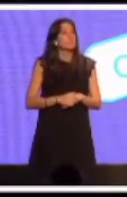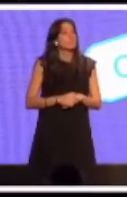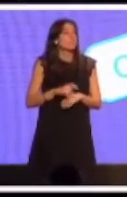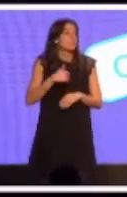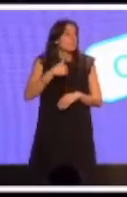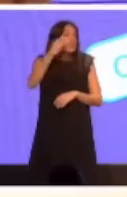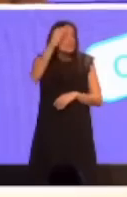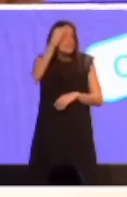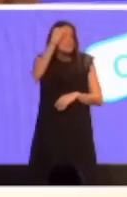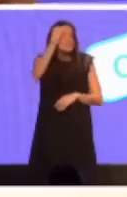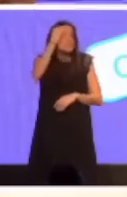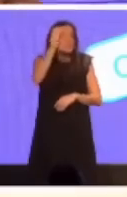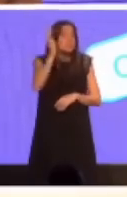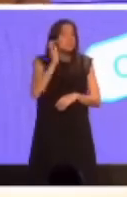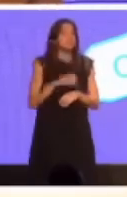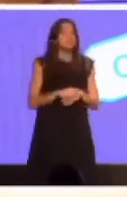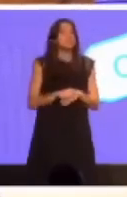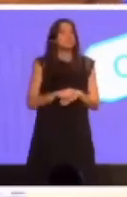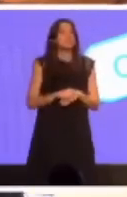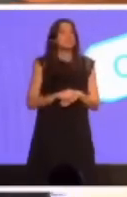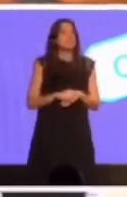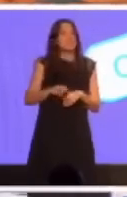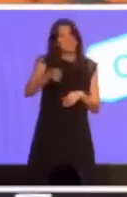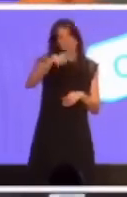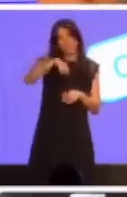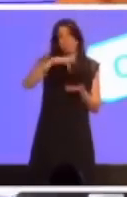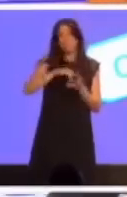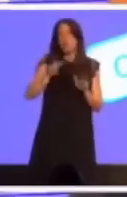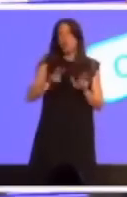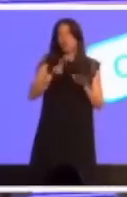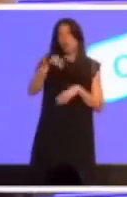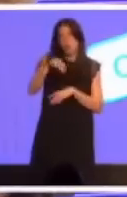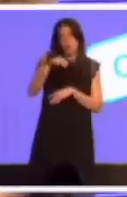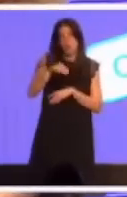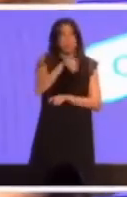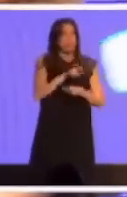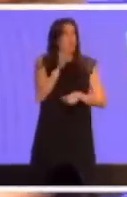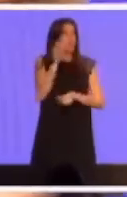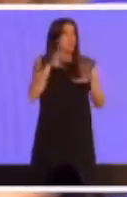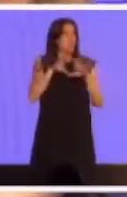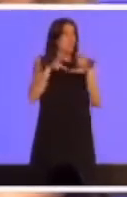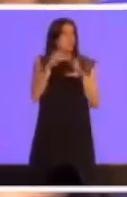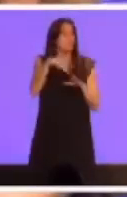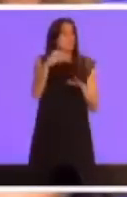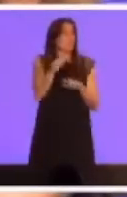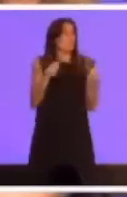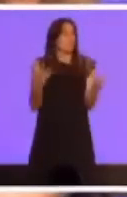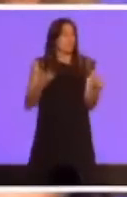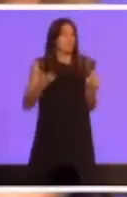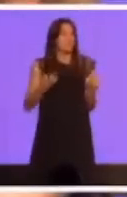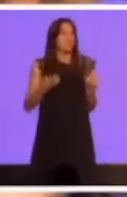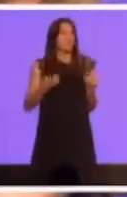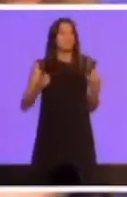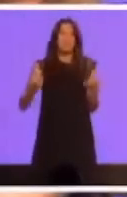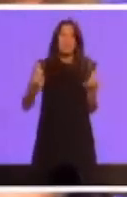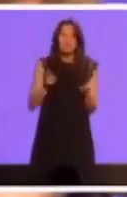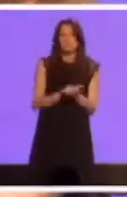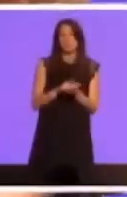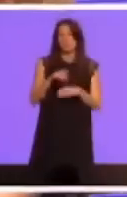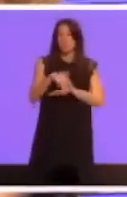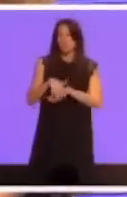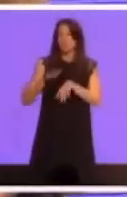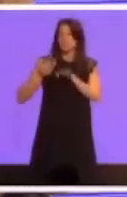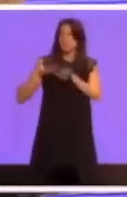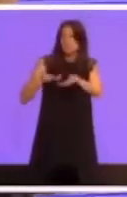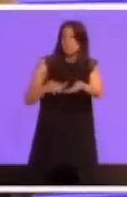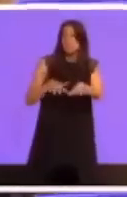que lo que tenemos que hacer este 8 de marzo las mujeres feministas es desbordar de nuevo las calles